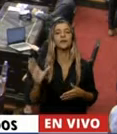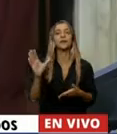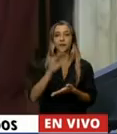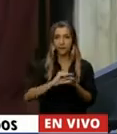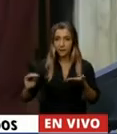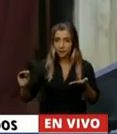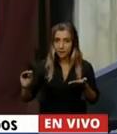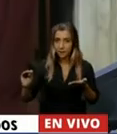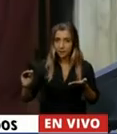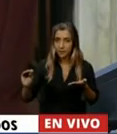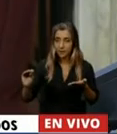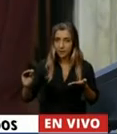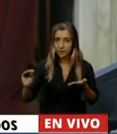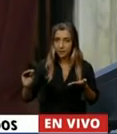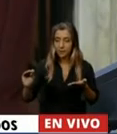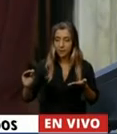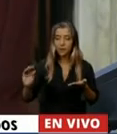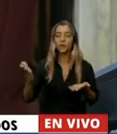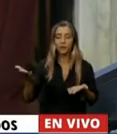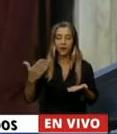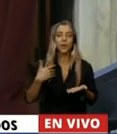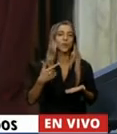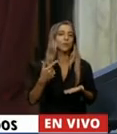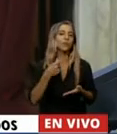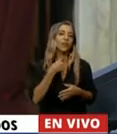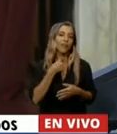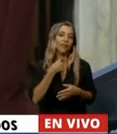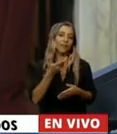Entre los puntos destacables, si podemos decir,